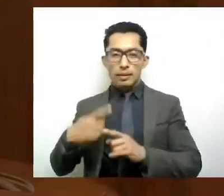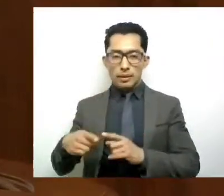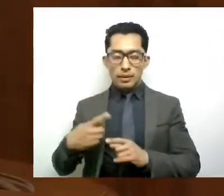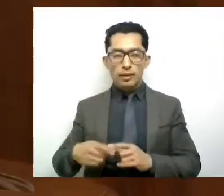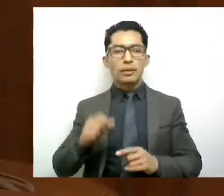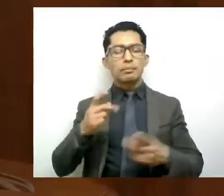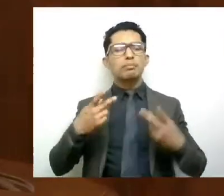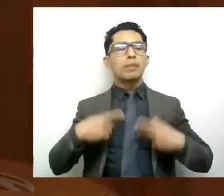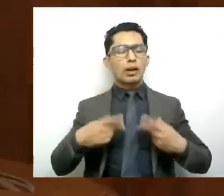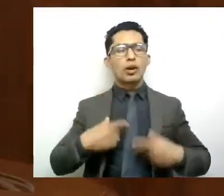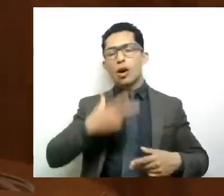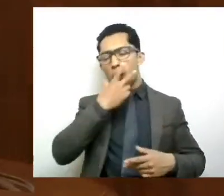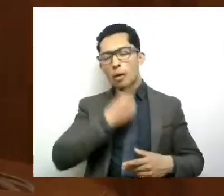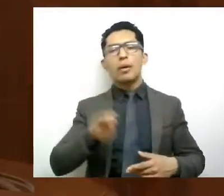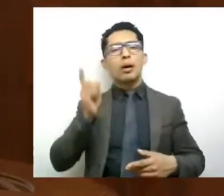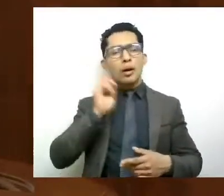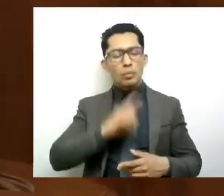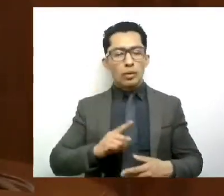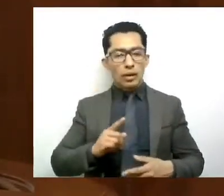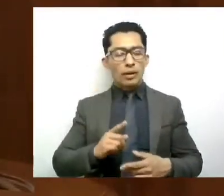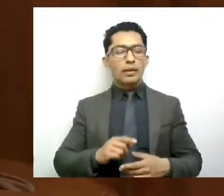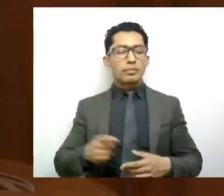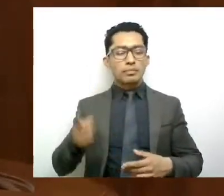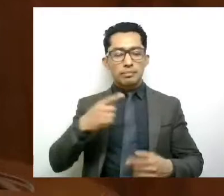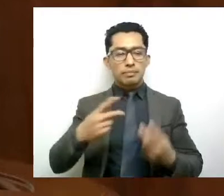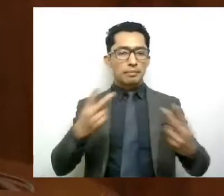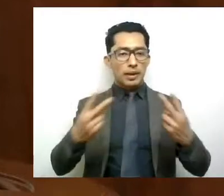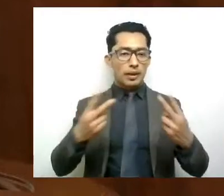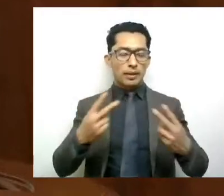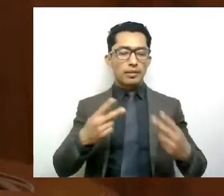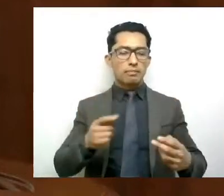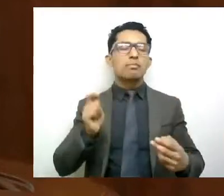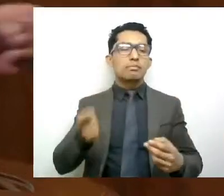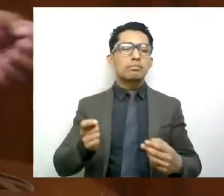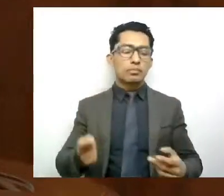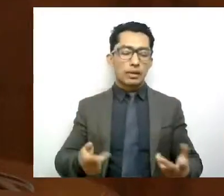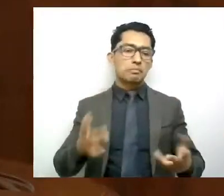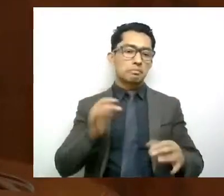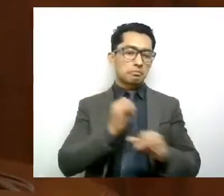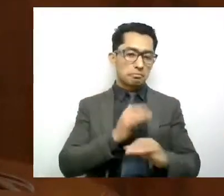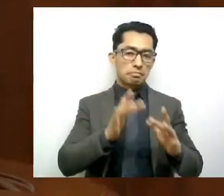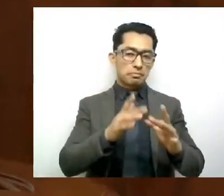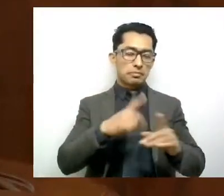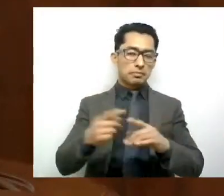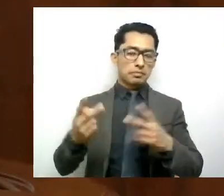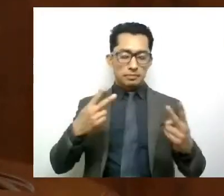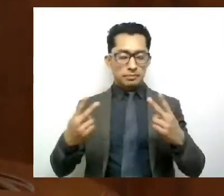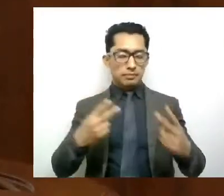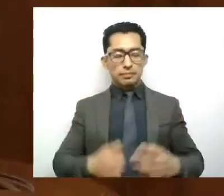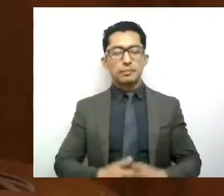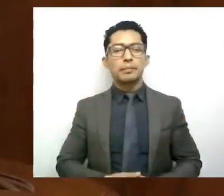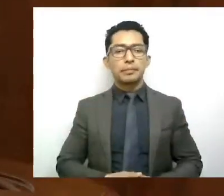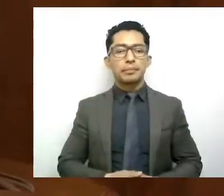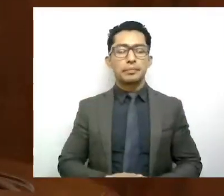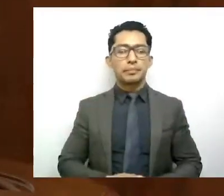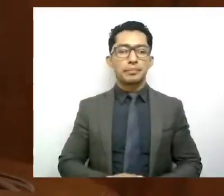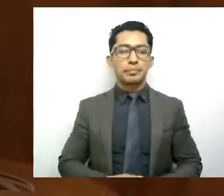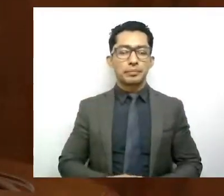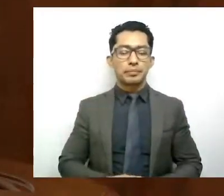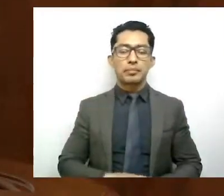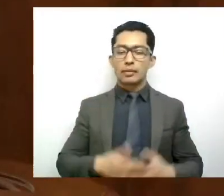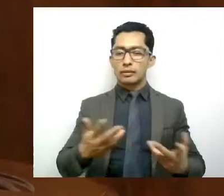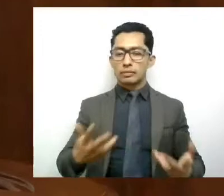y ciudadanos que nos siguen desde las diferentes plataformas digitales. Alrededor